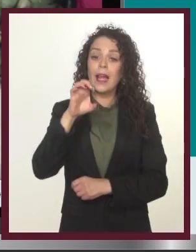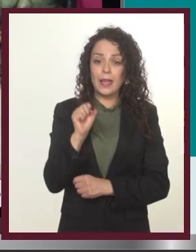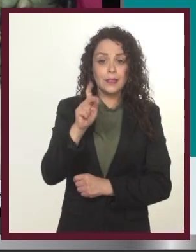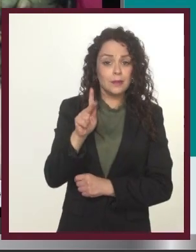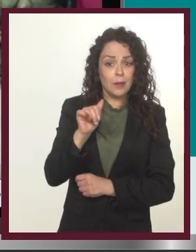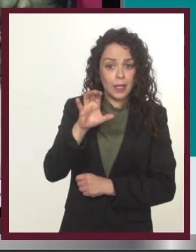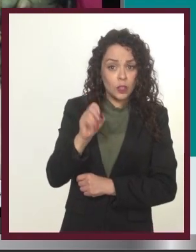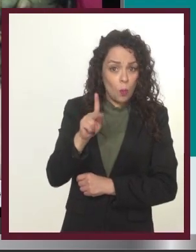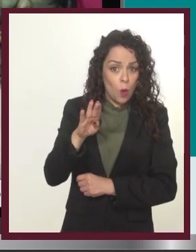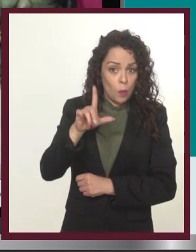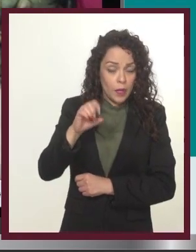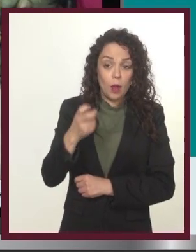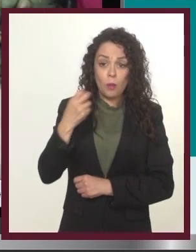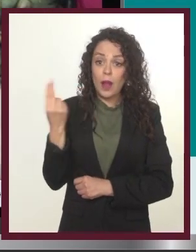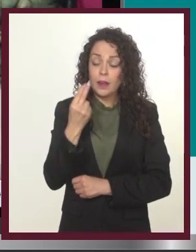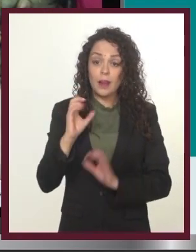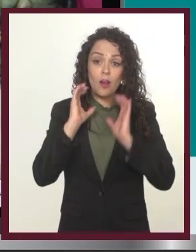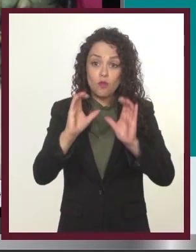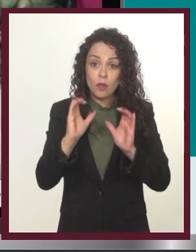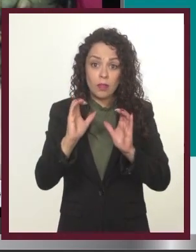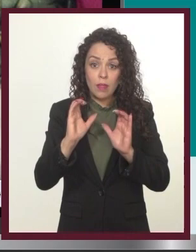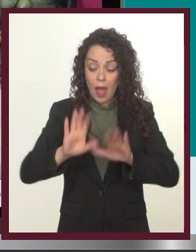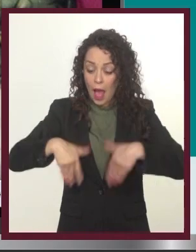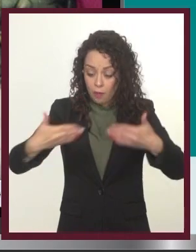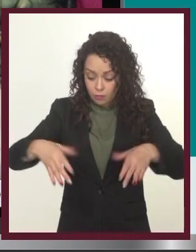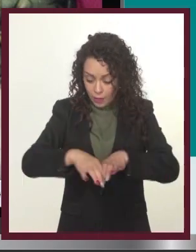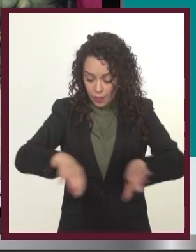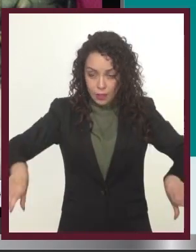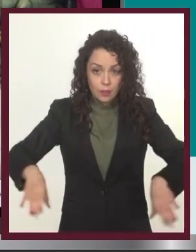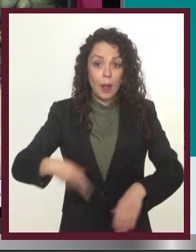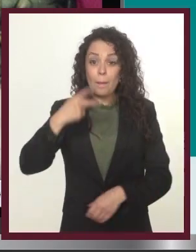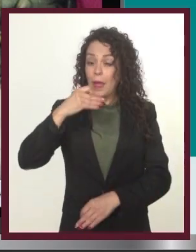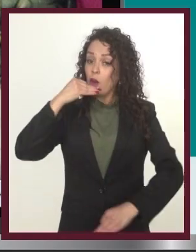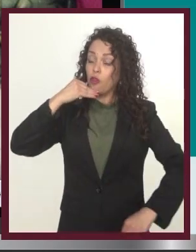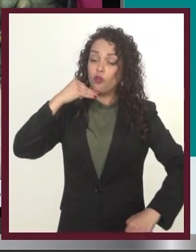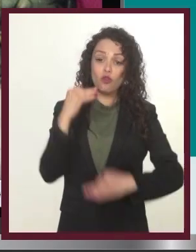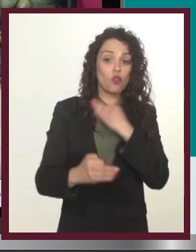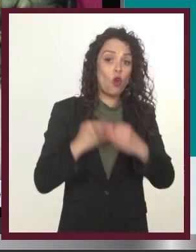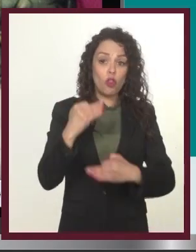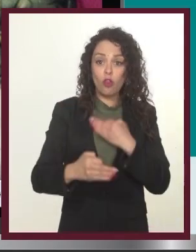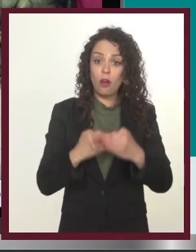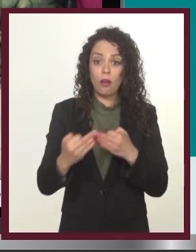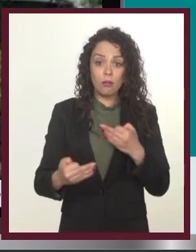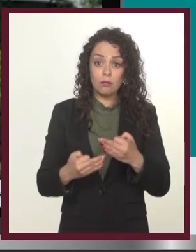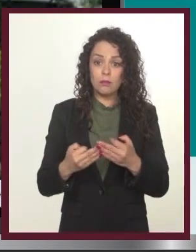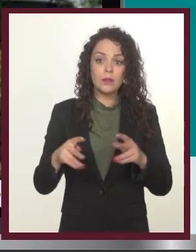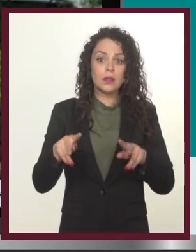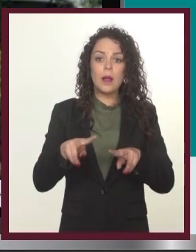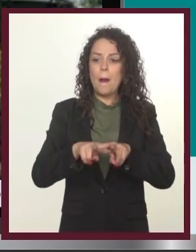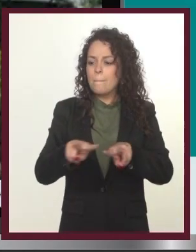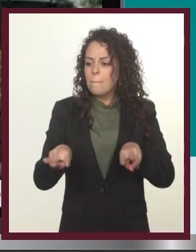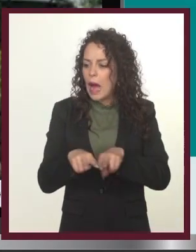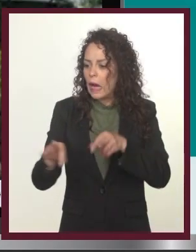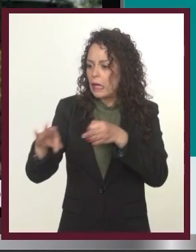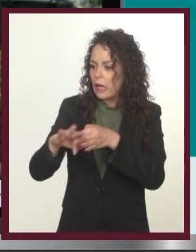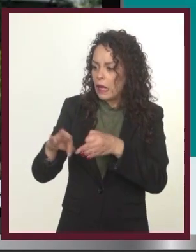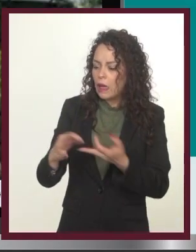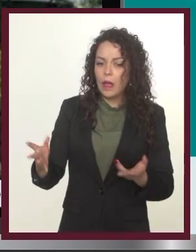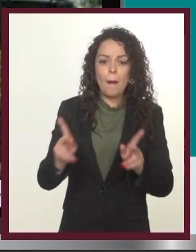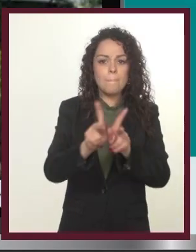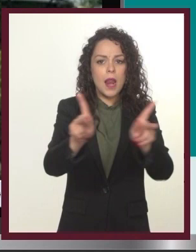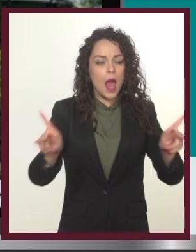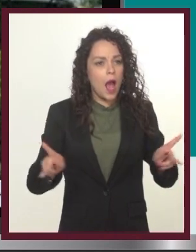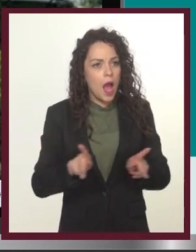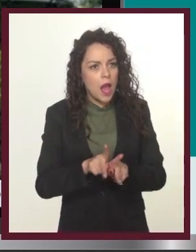los espacios públicos, que los cuiden, uno, desde la banqueta de su casa, repito, pero todo lo que los el del parque más cercano, el de